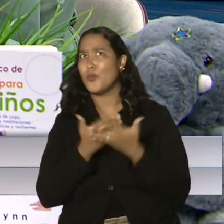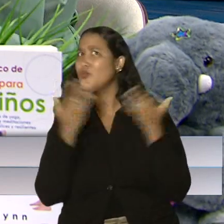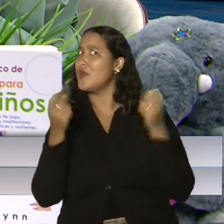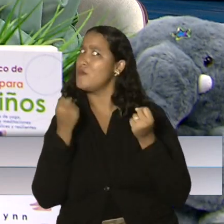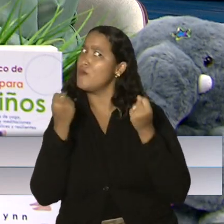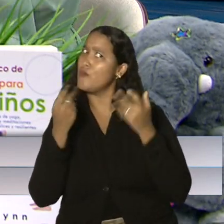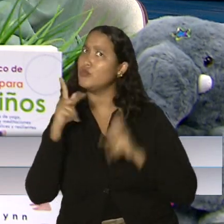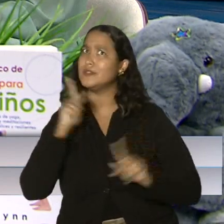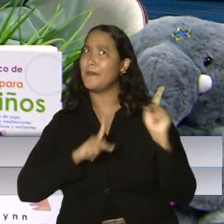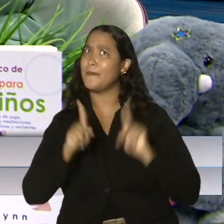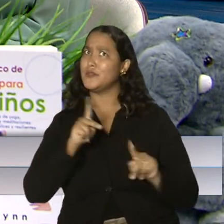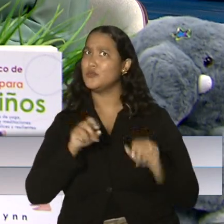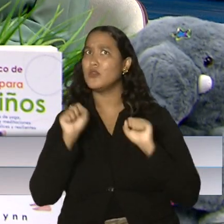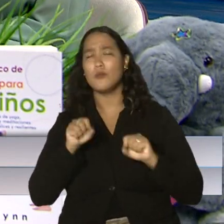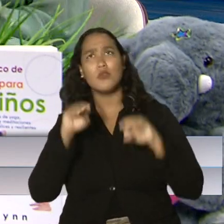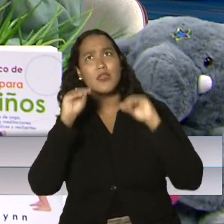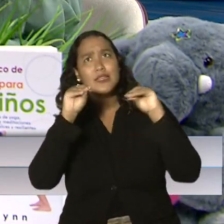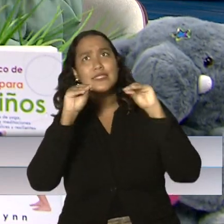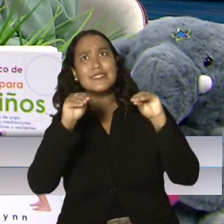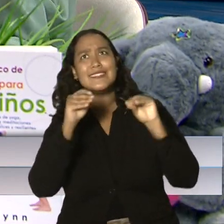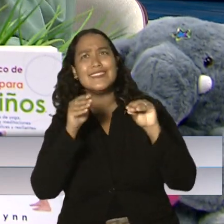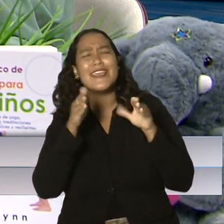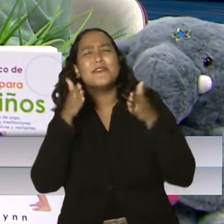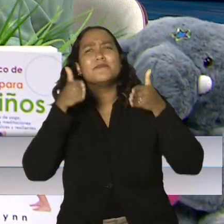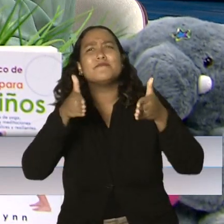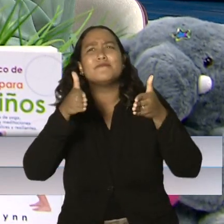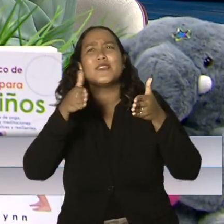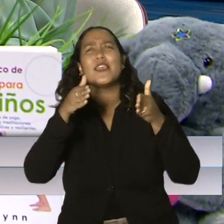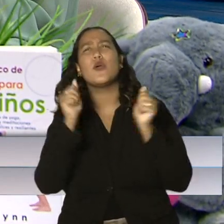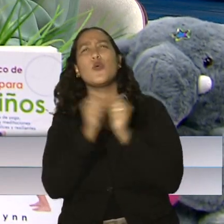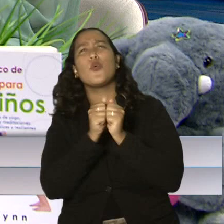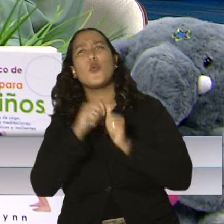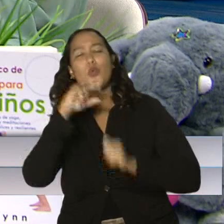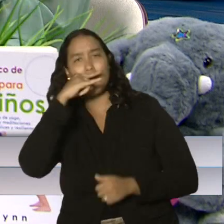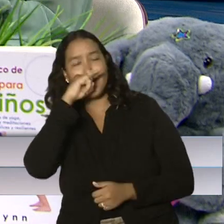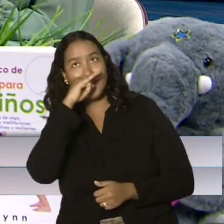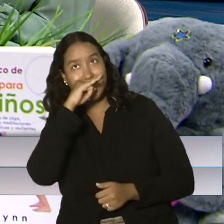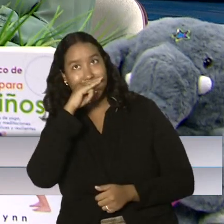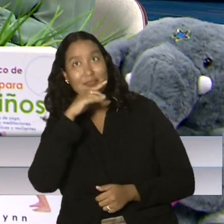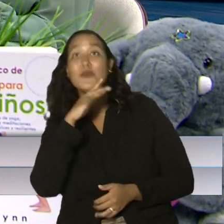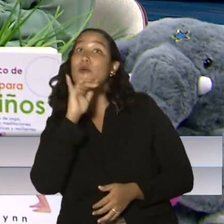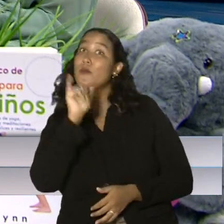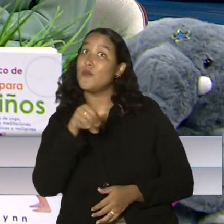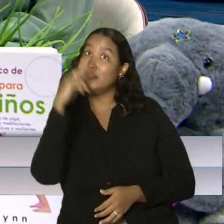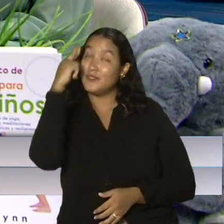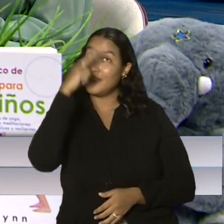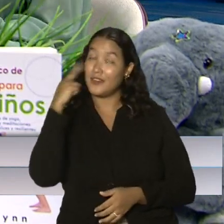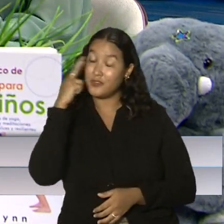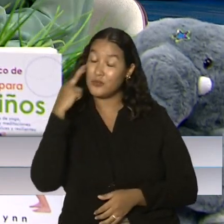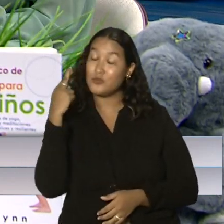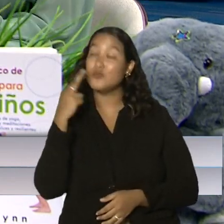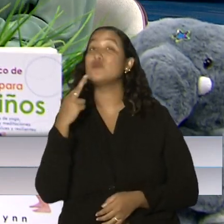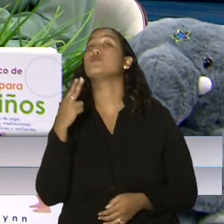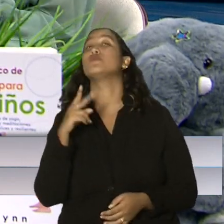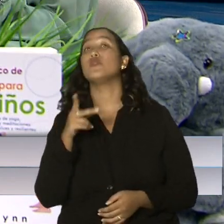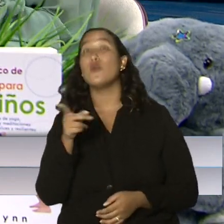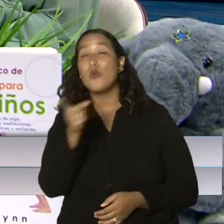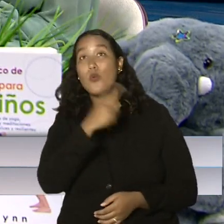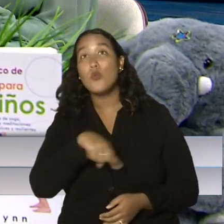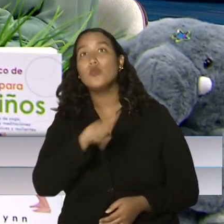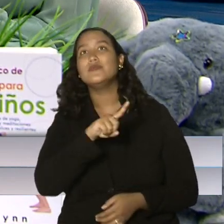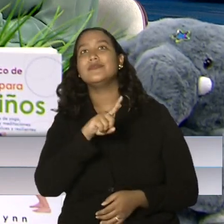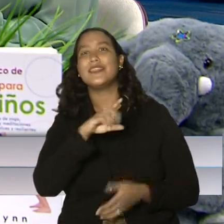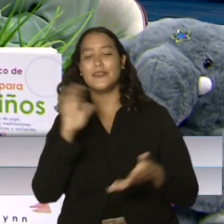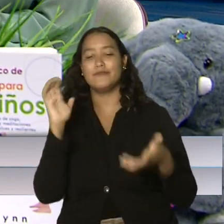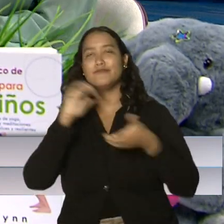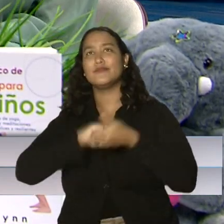aplicado a niños este y por eso adfan verdad los incorpora a al programa de St y todo